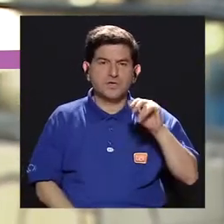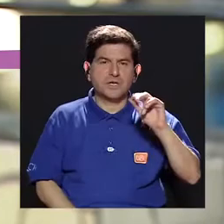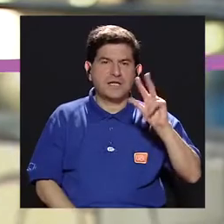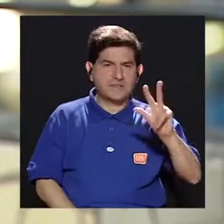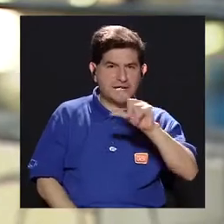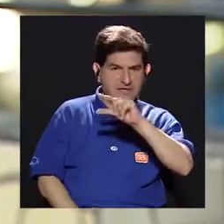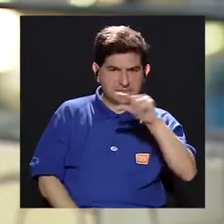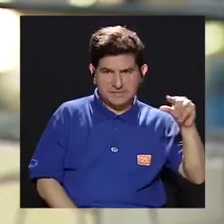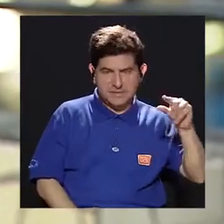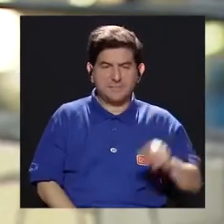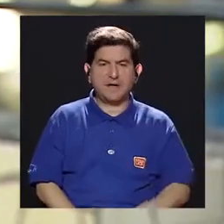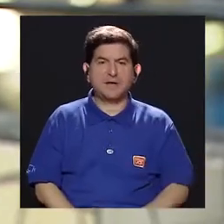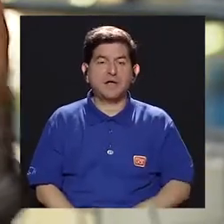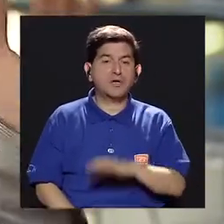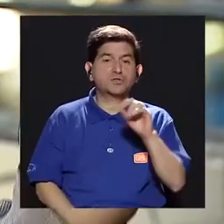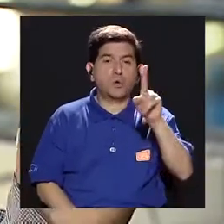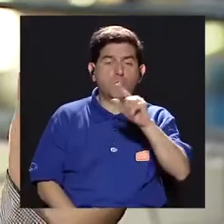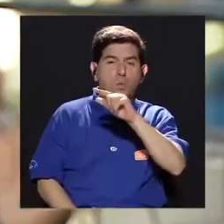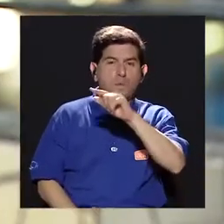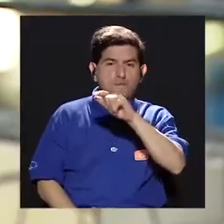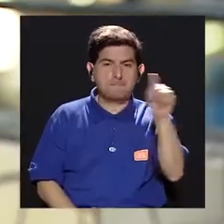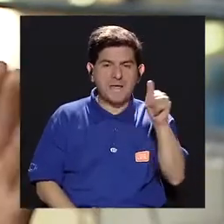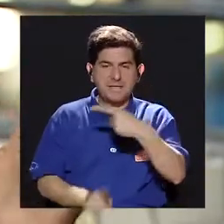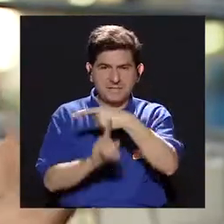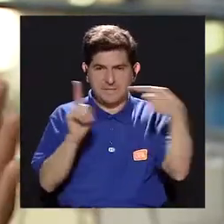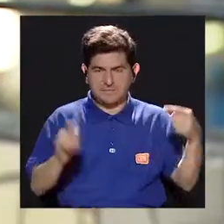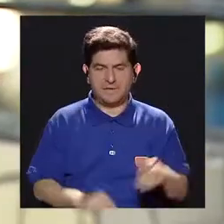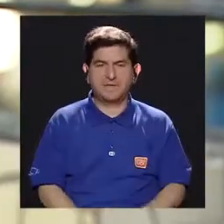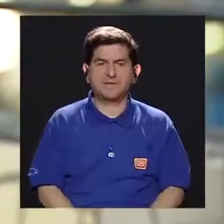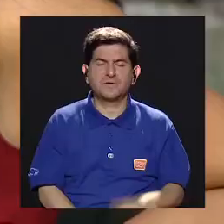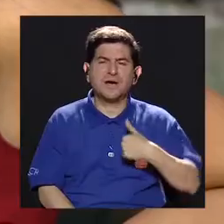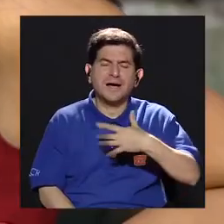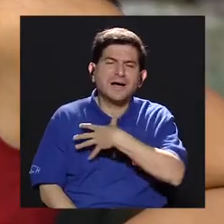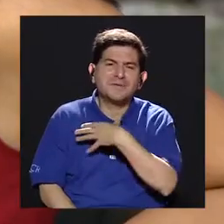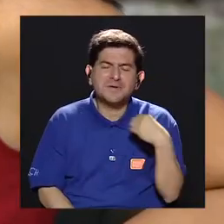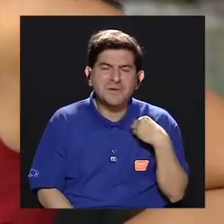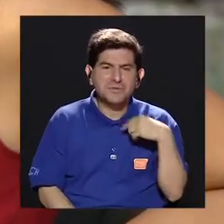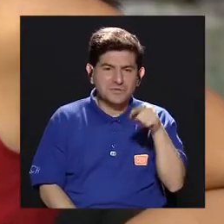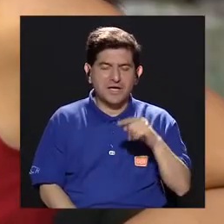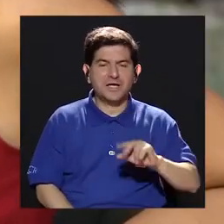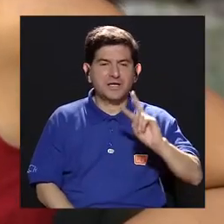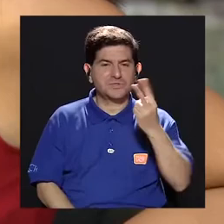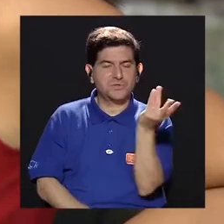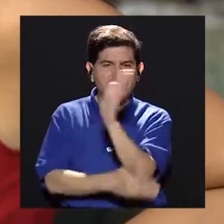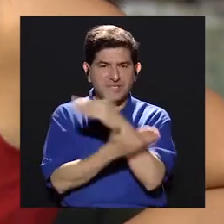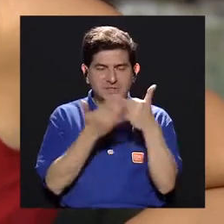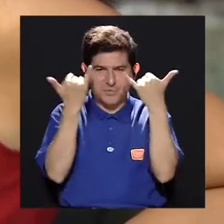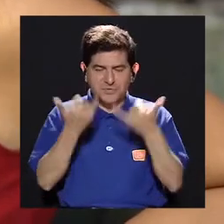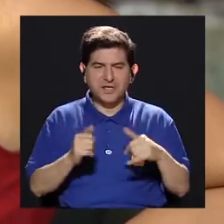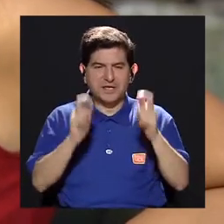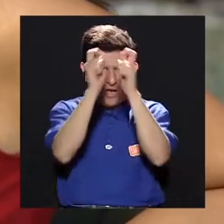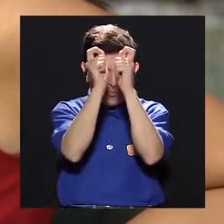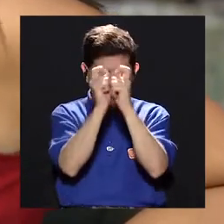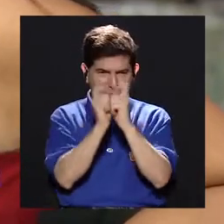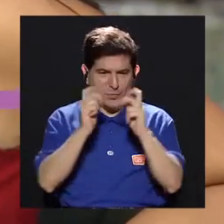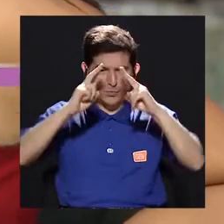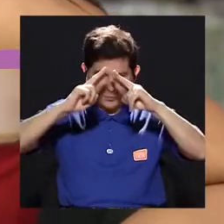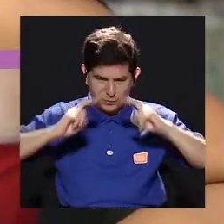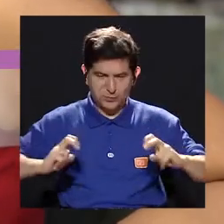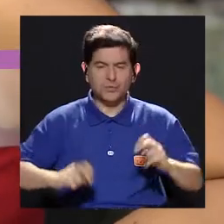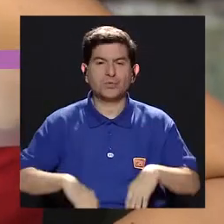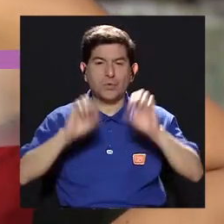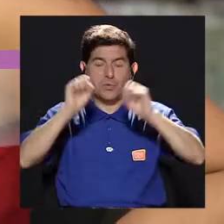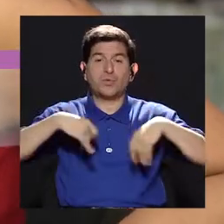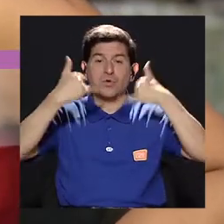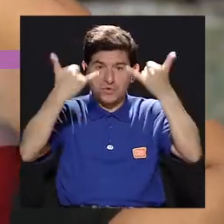entre 3 semanas a 1 mes y medio. A mí me gustaría, Vanessa, que tratemos eso en el segundo bloque ya con más detalle,